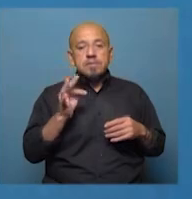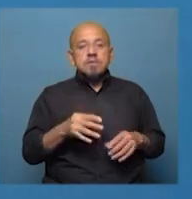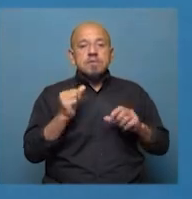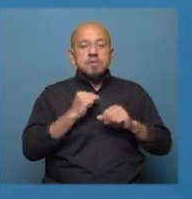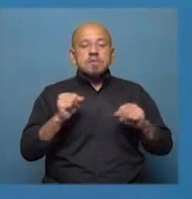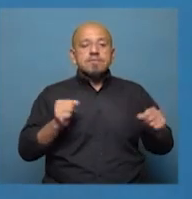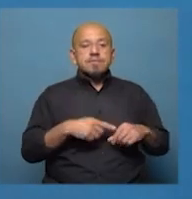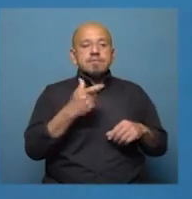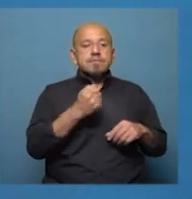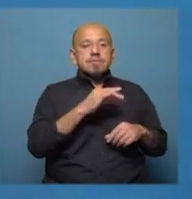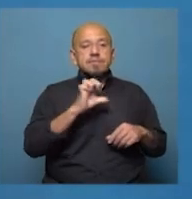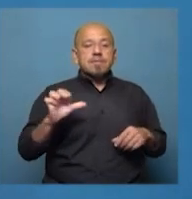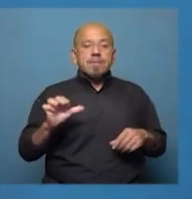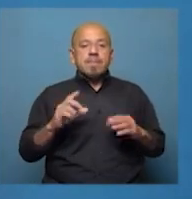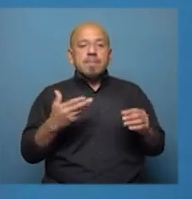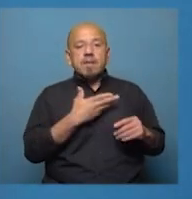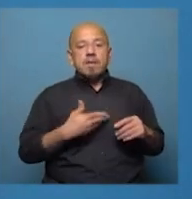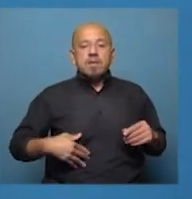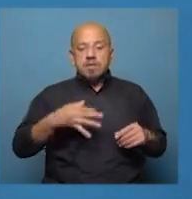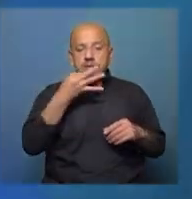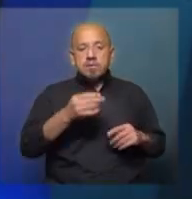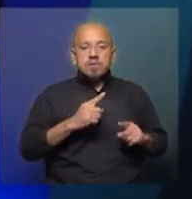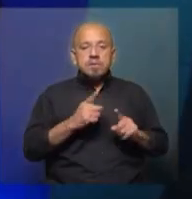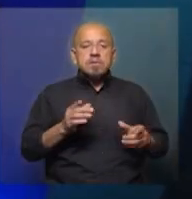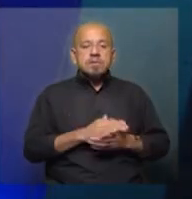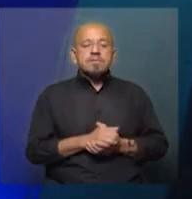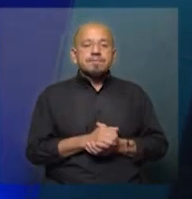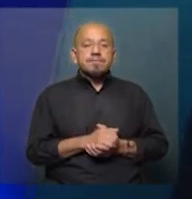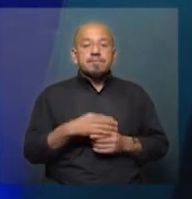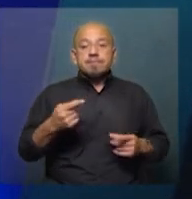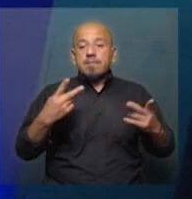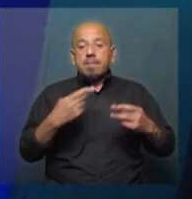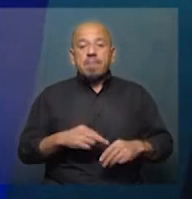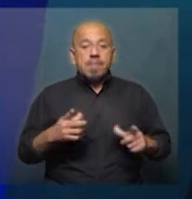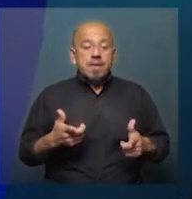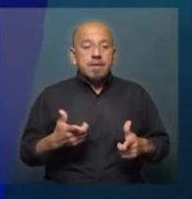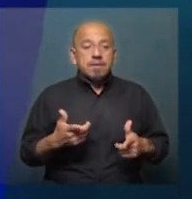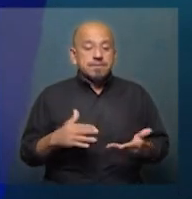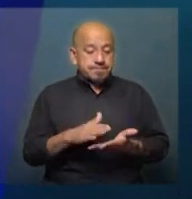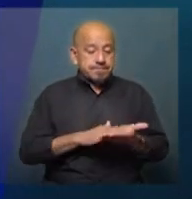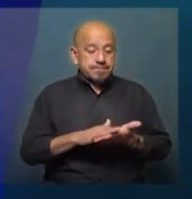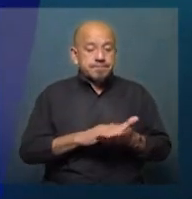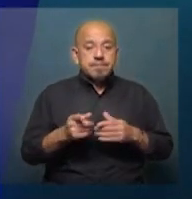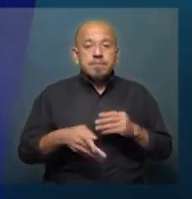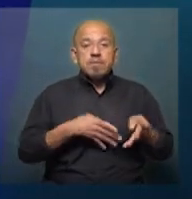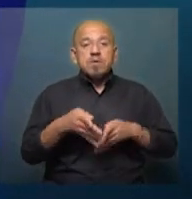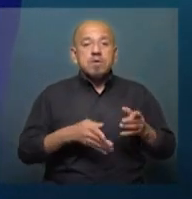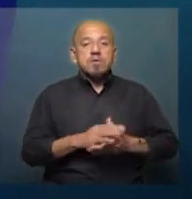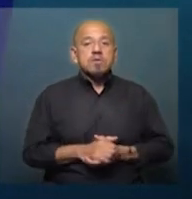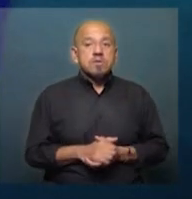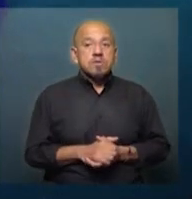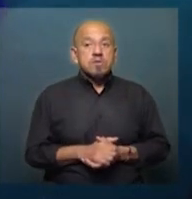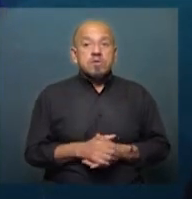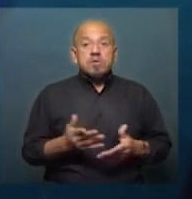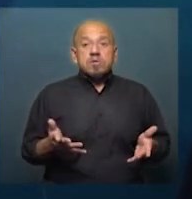hace adquirir y que el gobierno decidió que no no Y ustedes consideran que se inauguró sin tener contempladas algunas cuestiones básicas para su funcionamiento quedó de